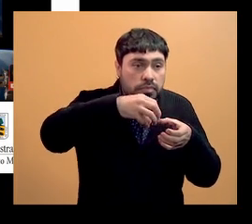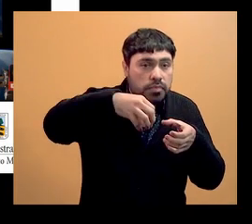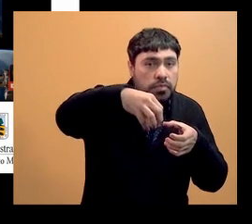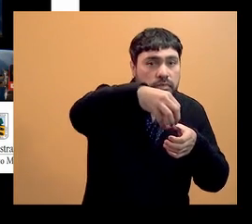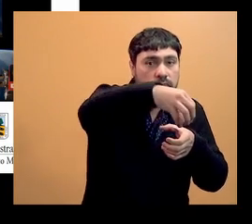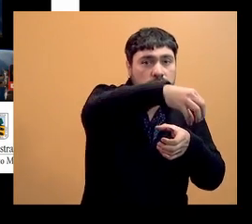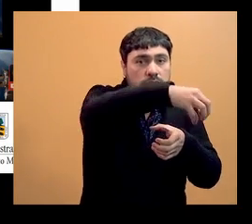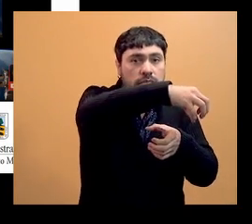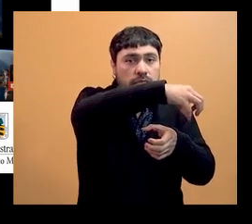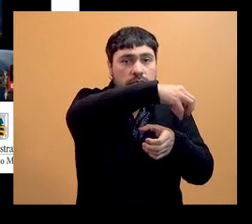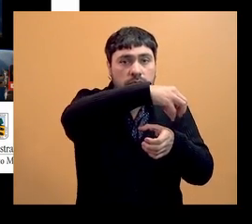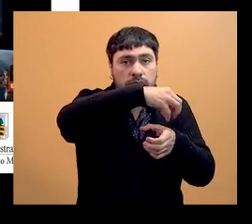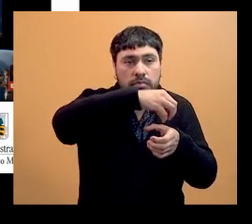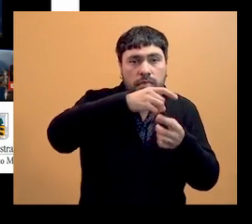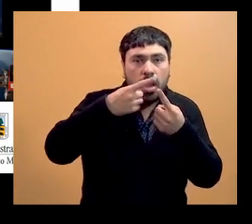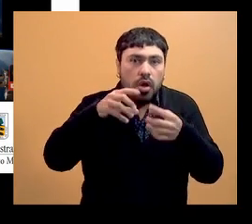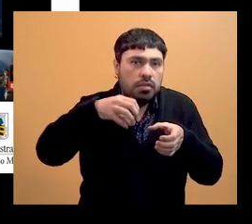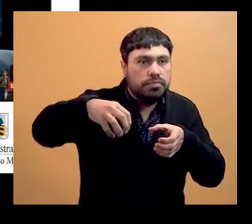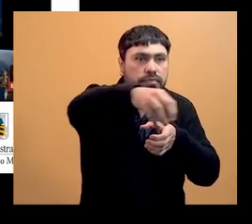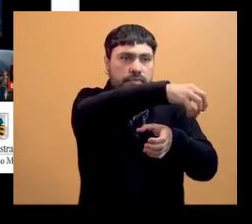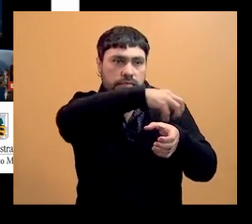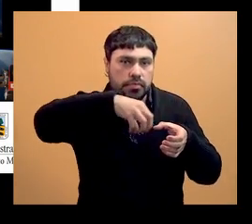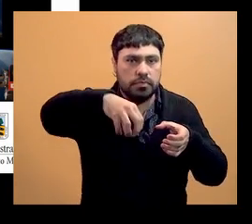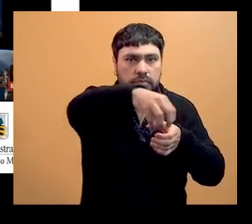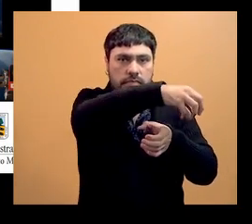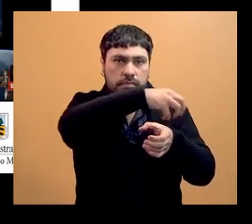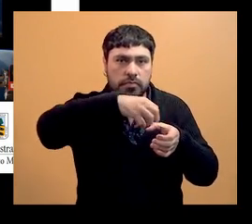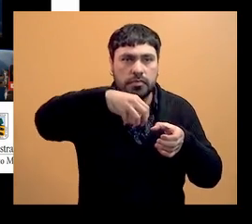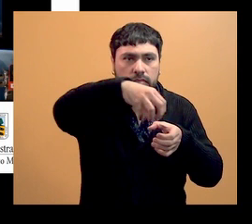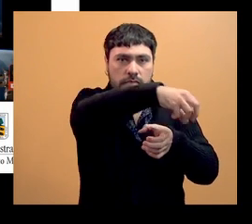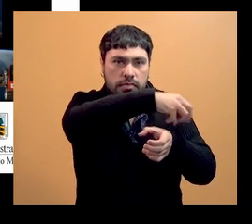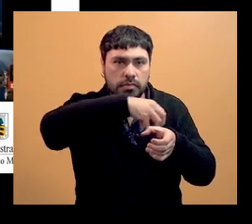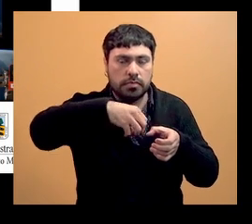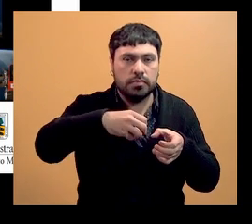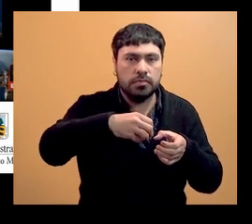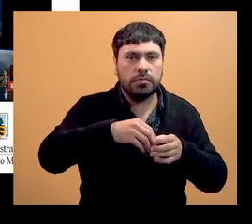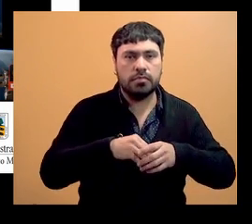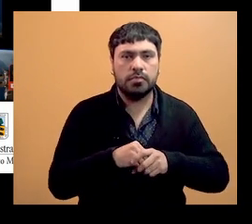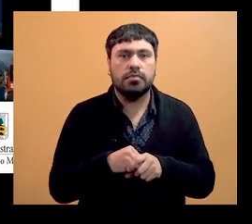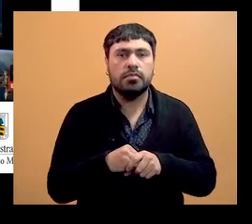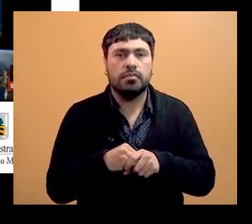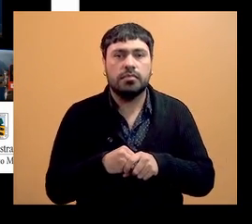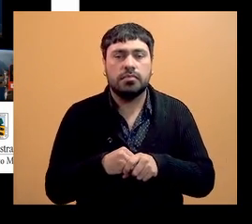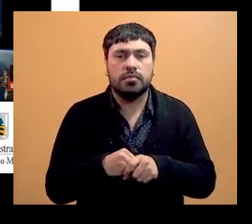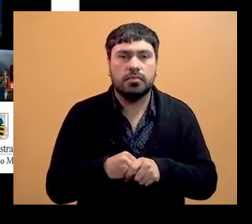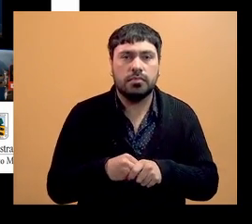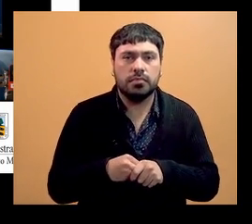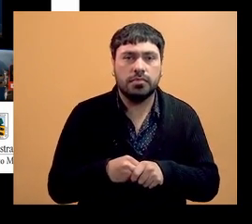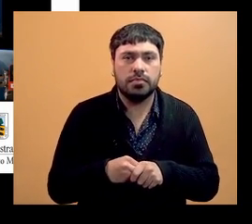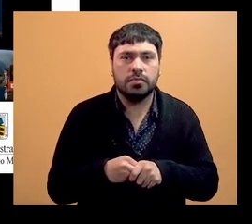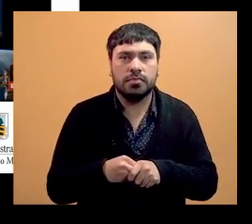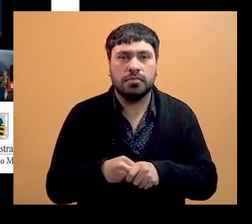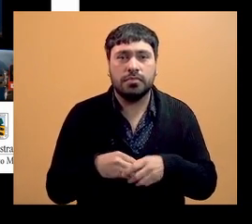veces, por supuesto, como lo muestra en el video de la parte superior, en nuestro planeta, pero también nuestra especie humana ha